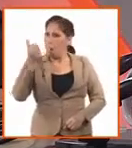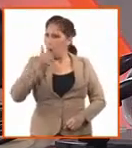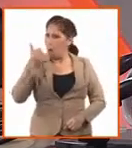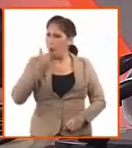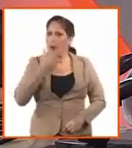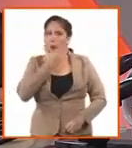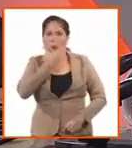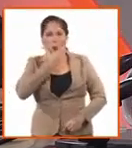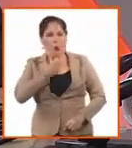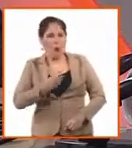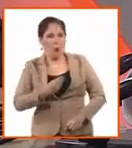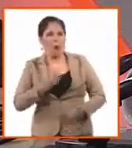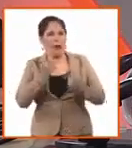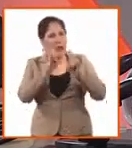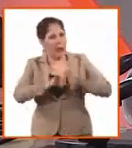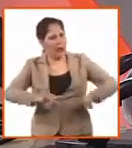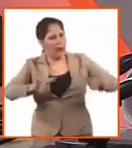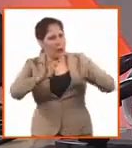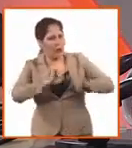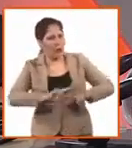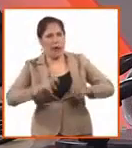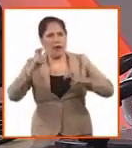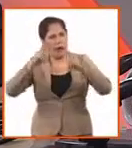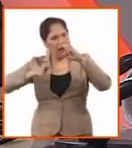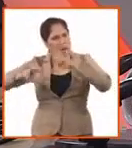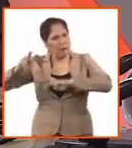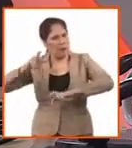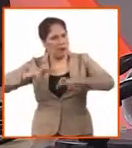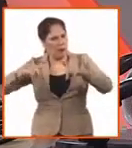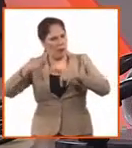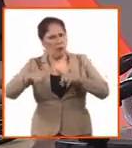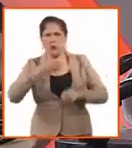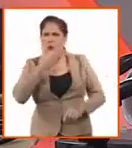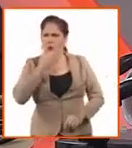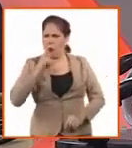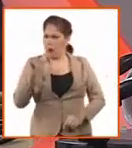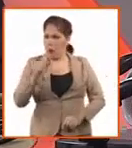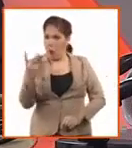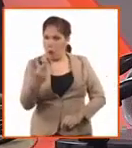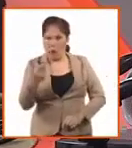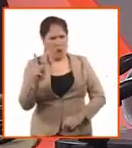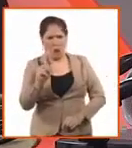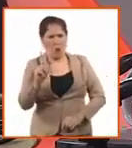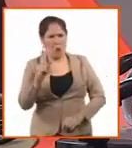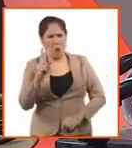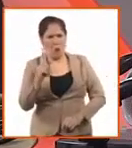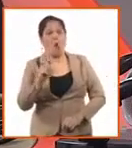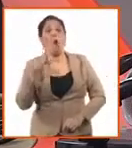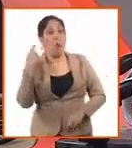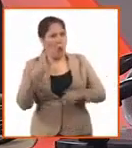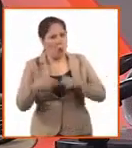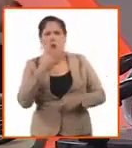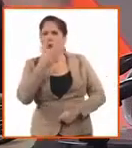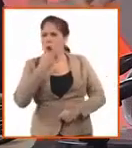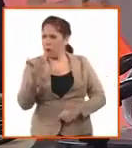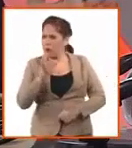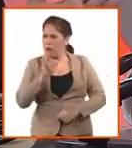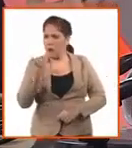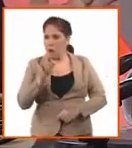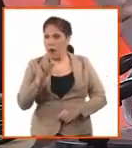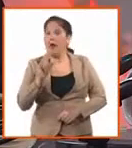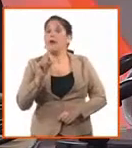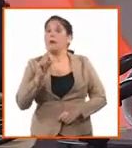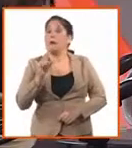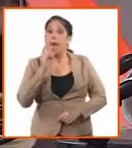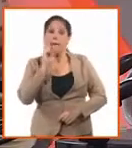nuestros jóvenes académicos nuestros jóvenes investigadores muchos otros también no sólo ellos pueden estar también pues desde